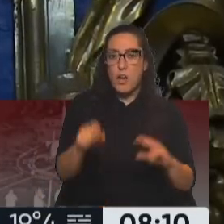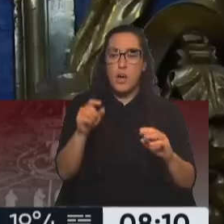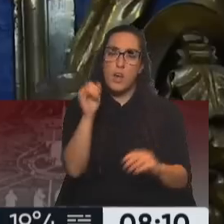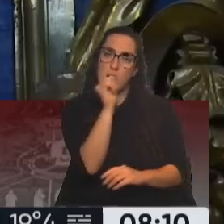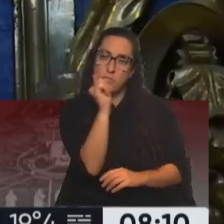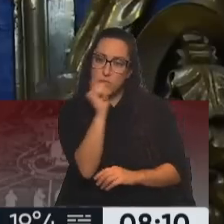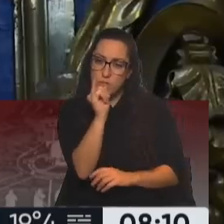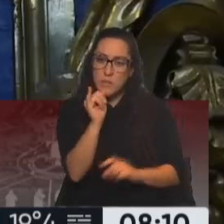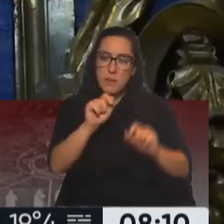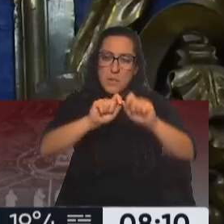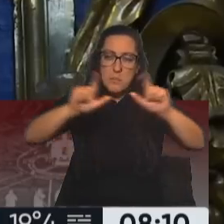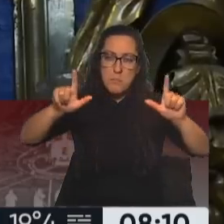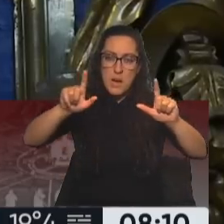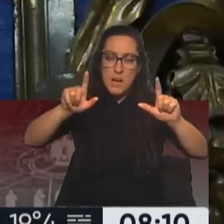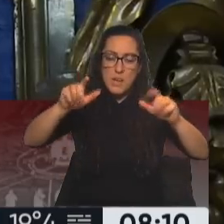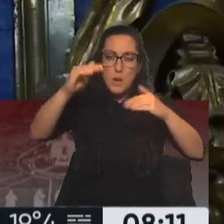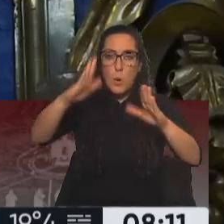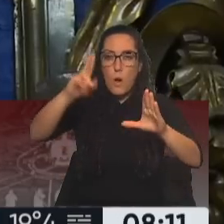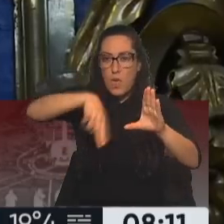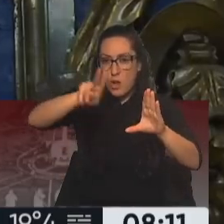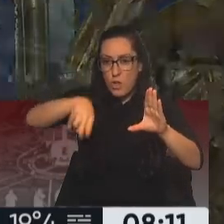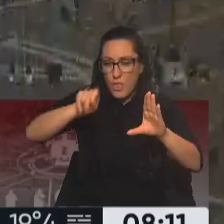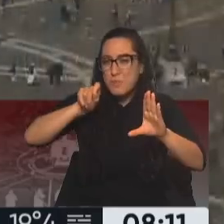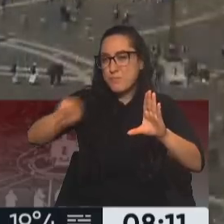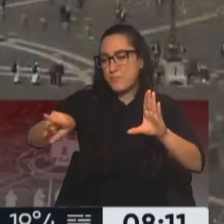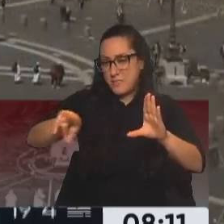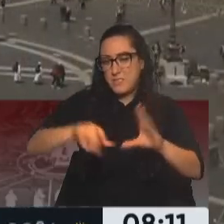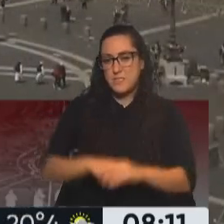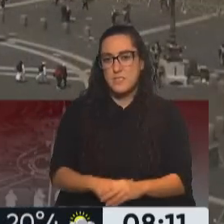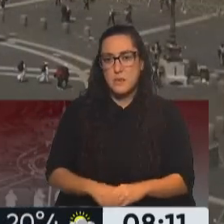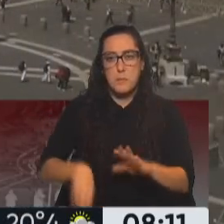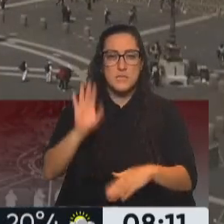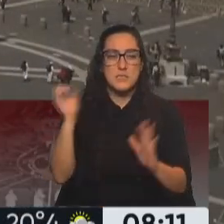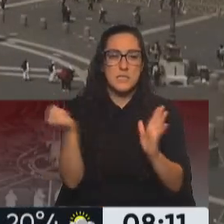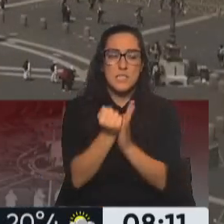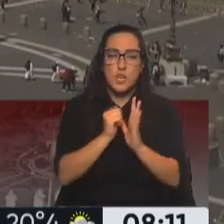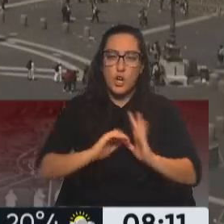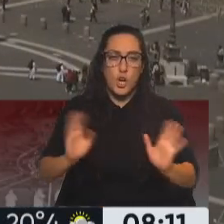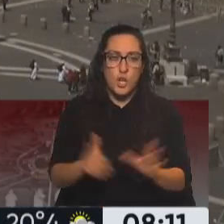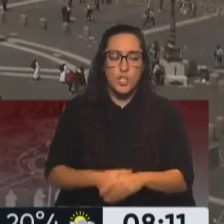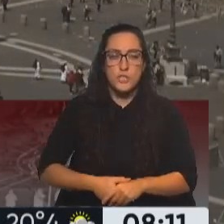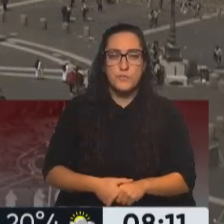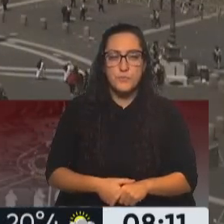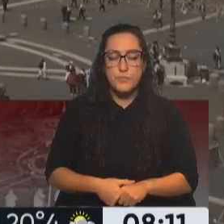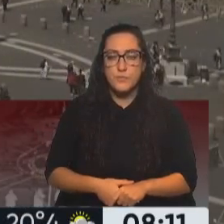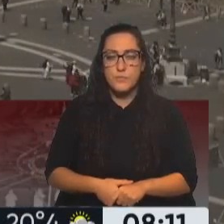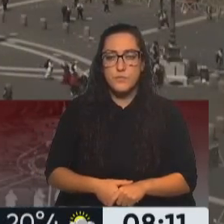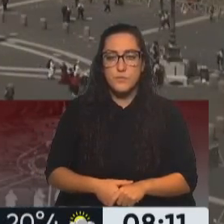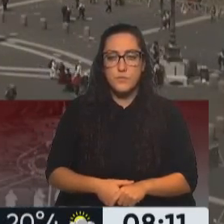es un poco esta imagen, que es la imagen de la basílica. Sí, un primer plano ahí quieto. Este icono bizantino que de algún